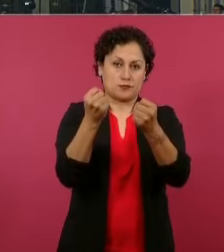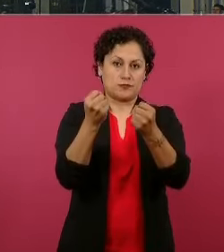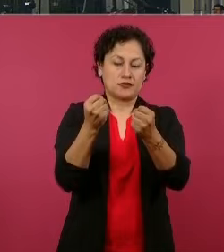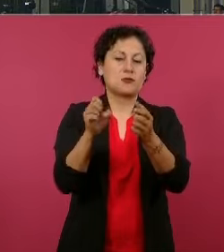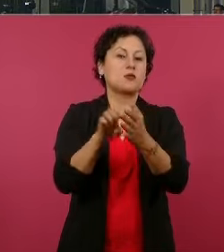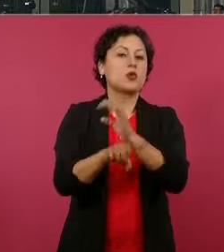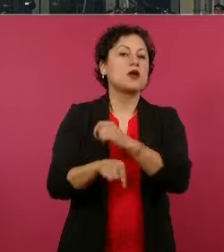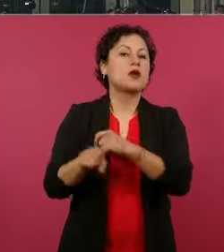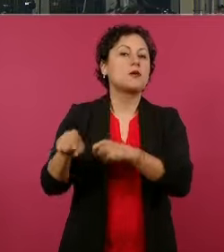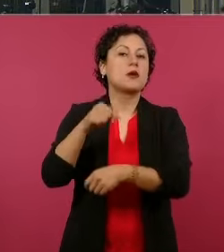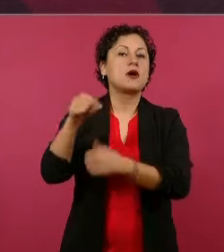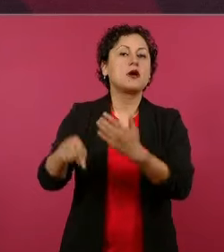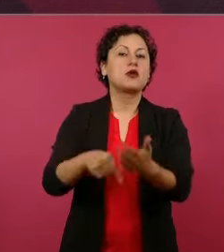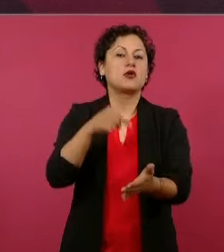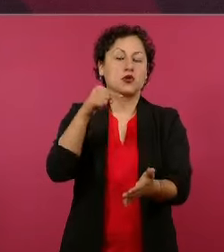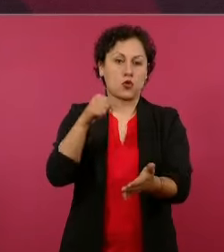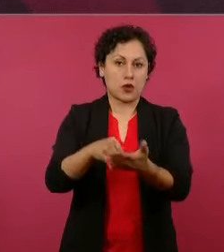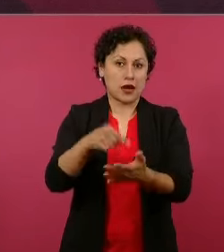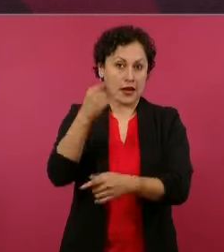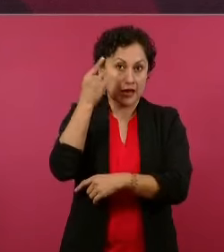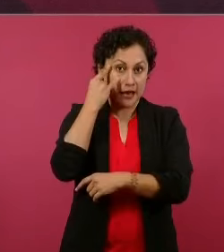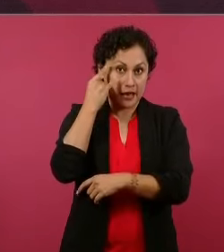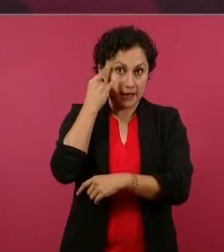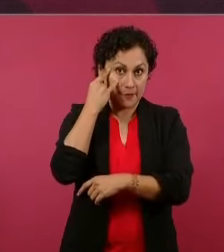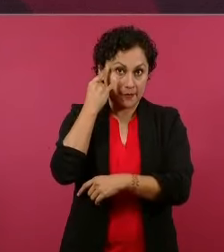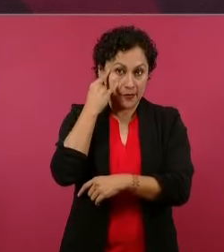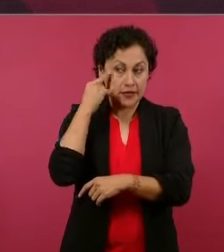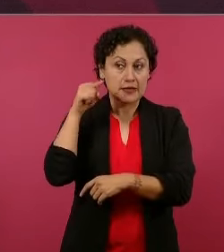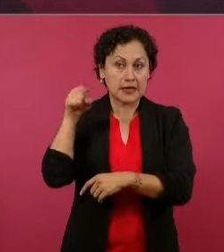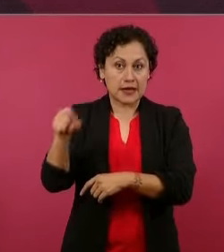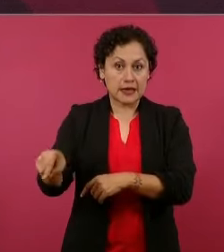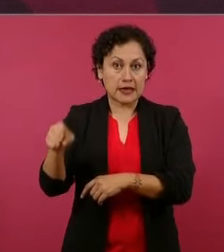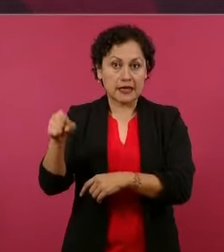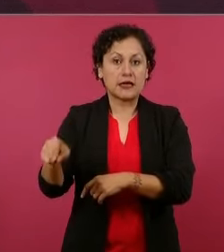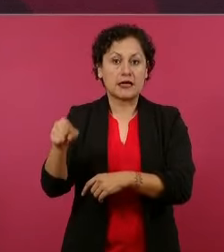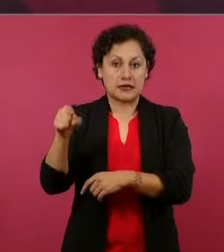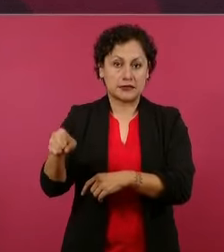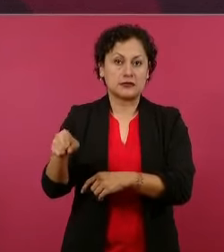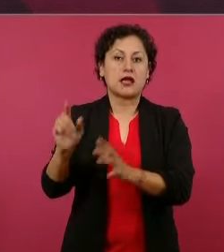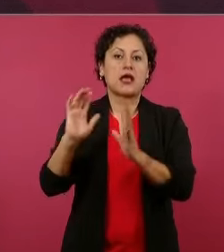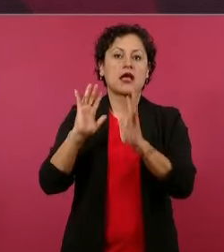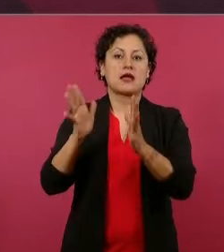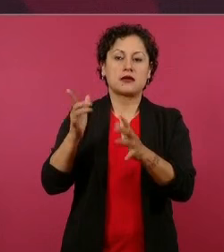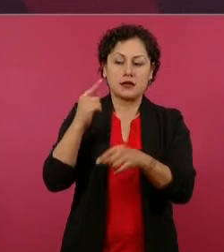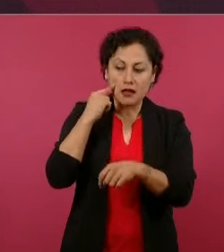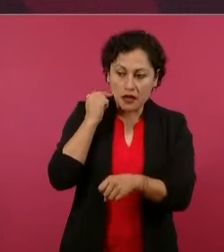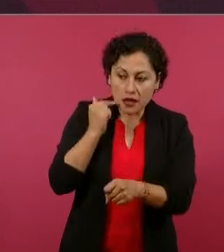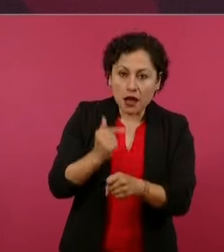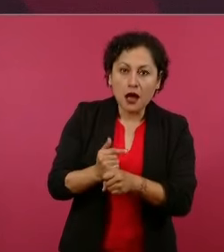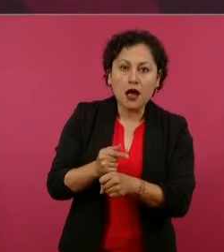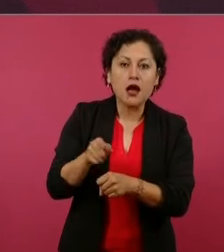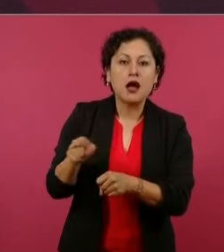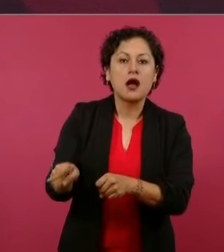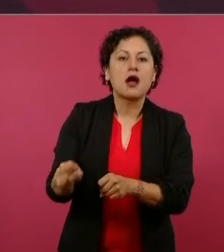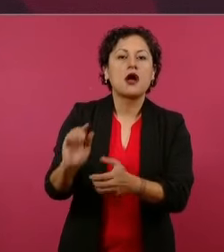Campeche ya hemos logrado disminuir ablemente la quema de gas